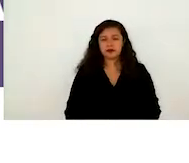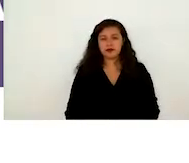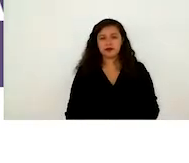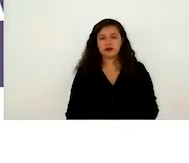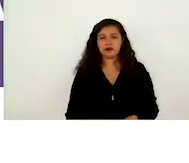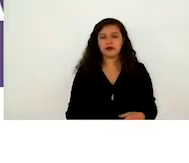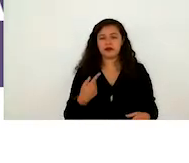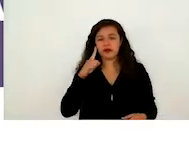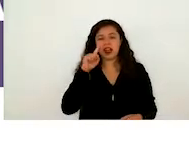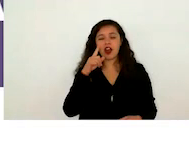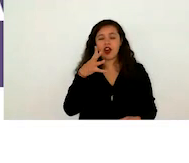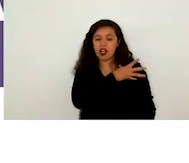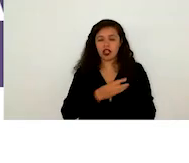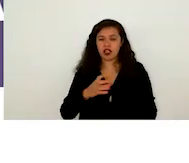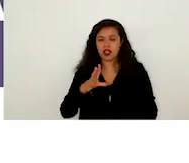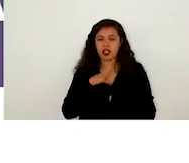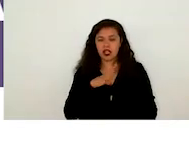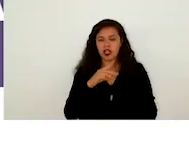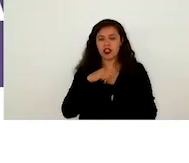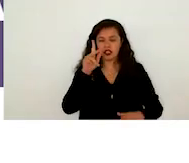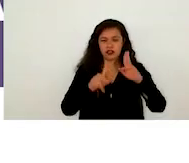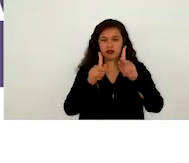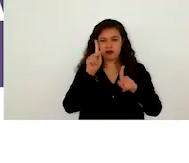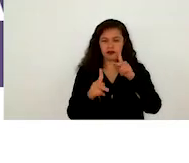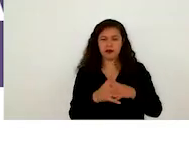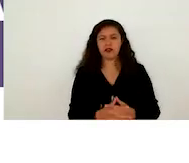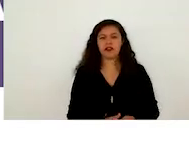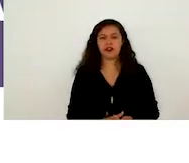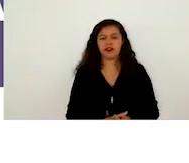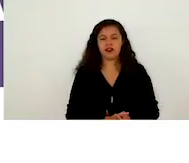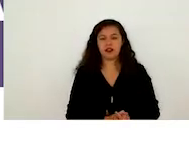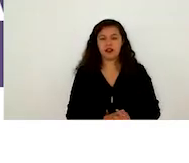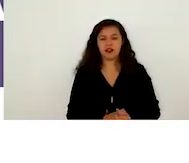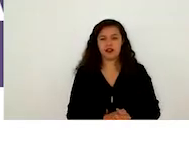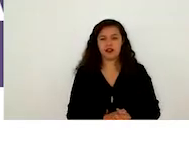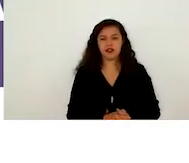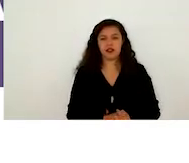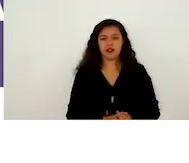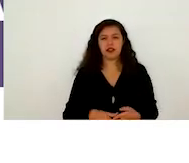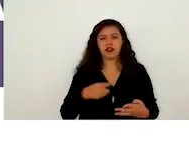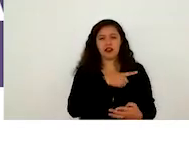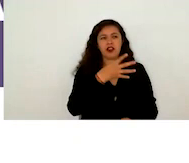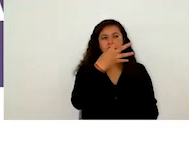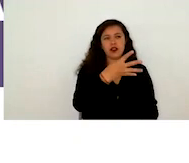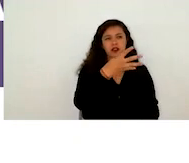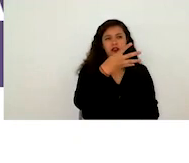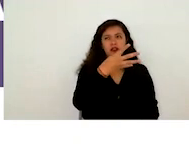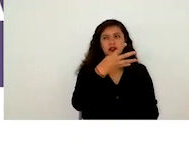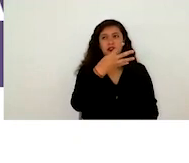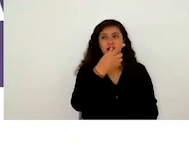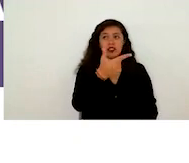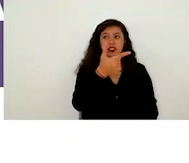pequeños pequeño estoy hablando de entre 43 años 47 o hasta 10 años